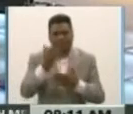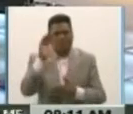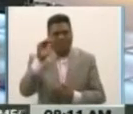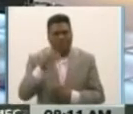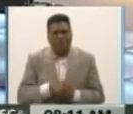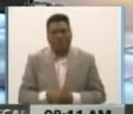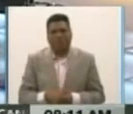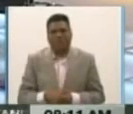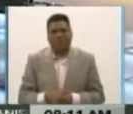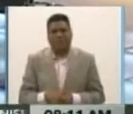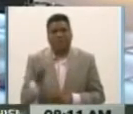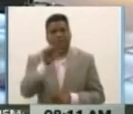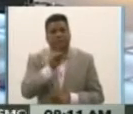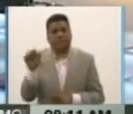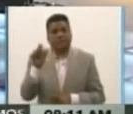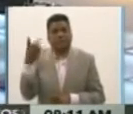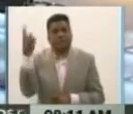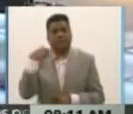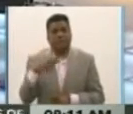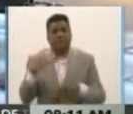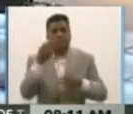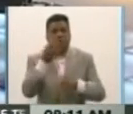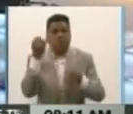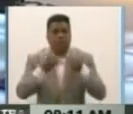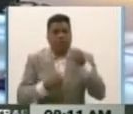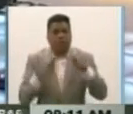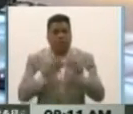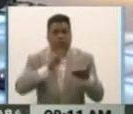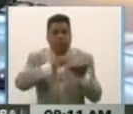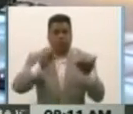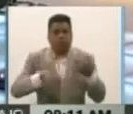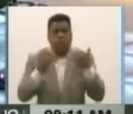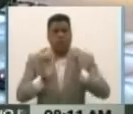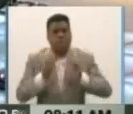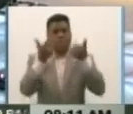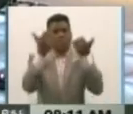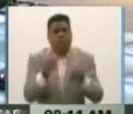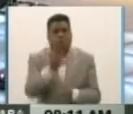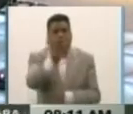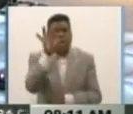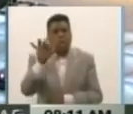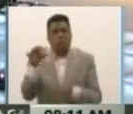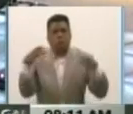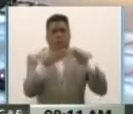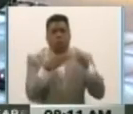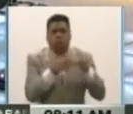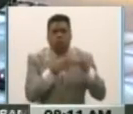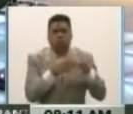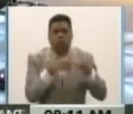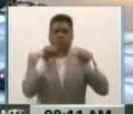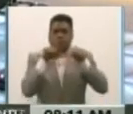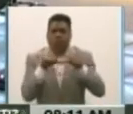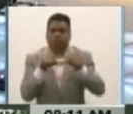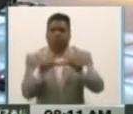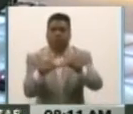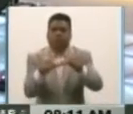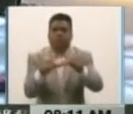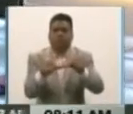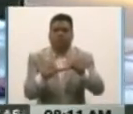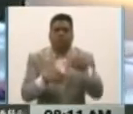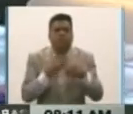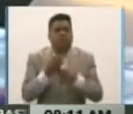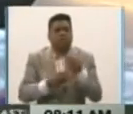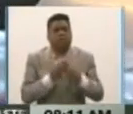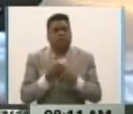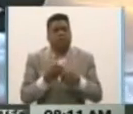2 semanas atrás, ya cerró el proceso de inscripción y hoy comienza la audición para el elenco permanente que tendrá la compañía en torno